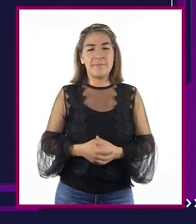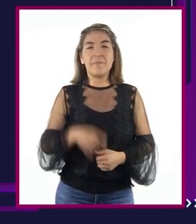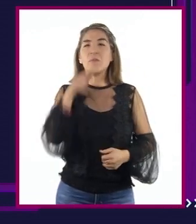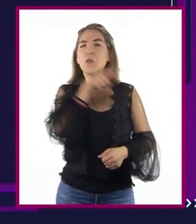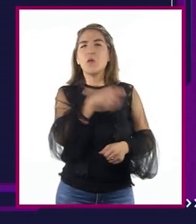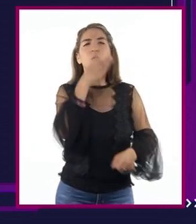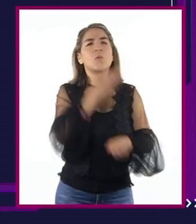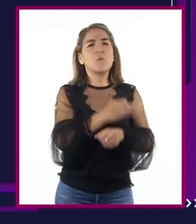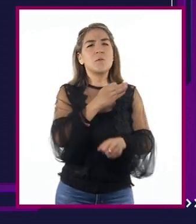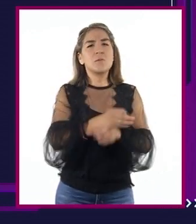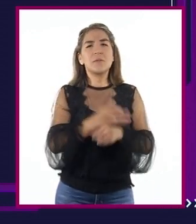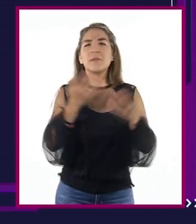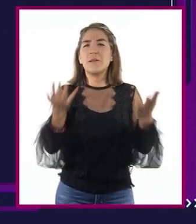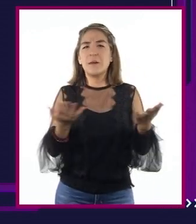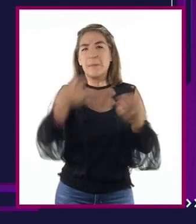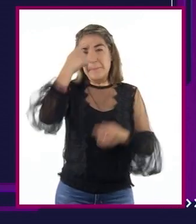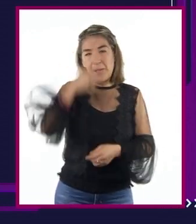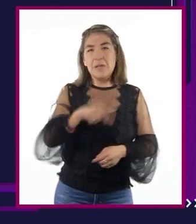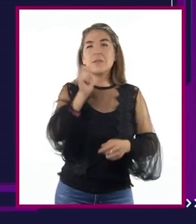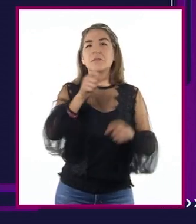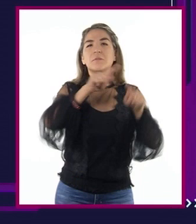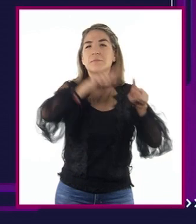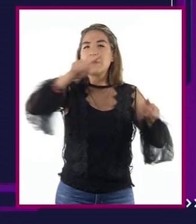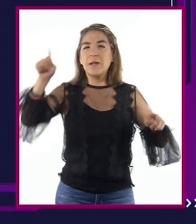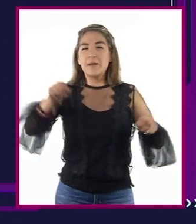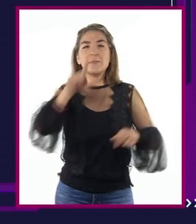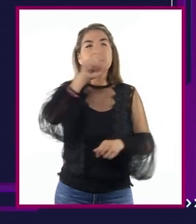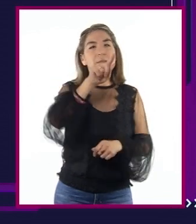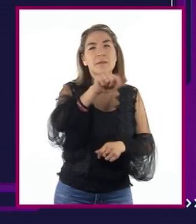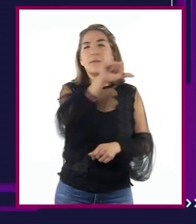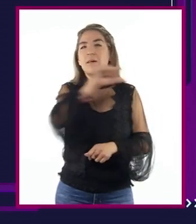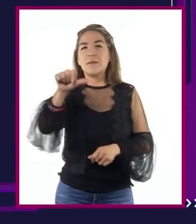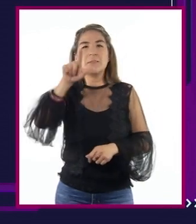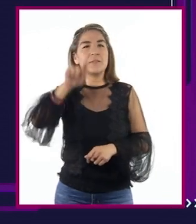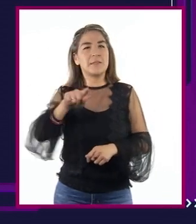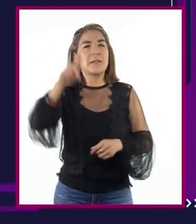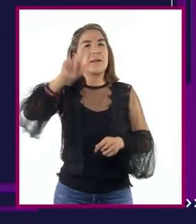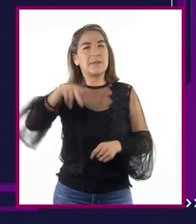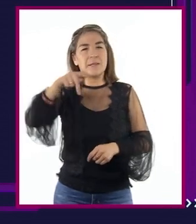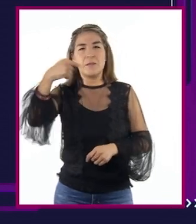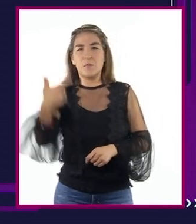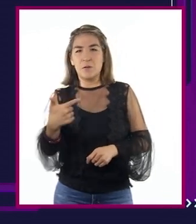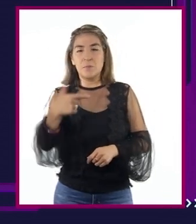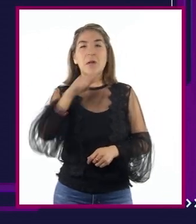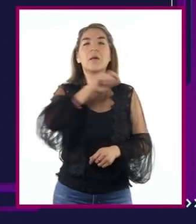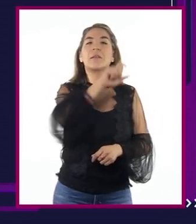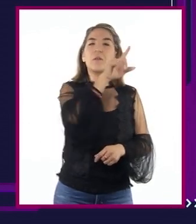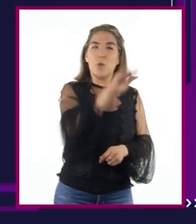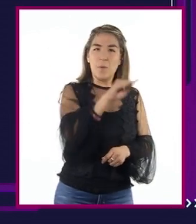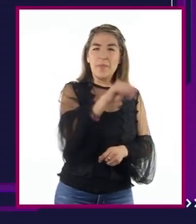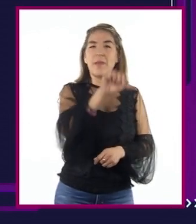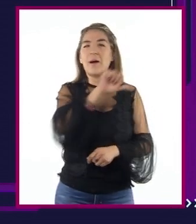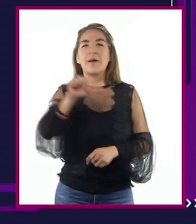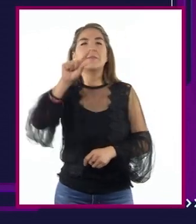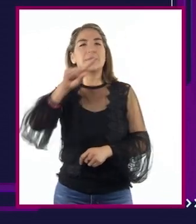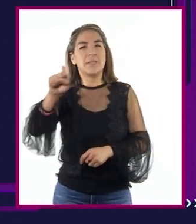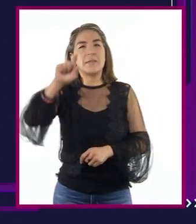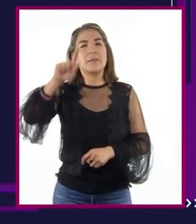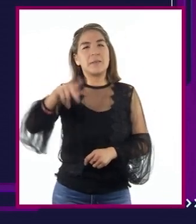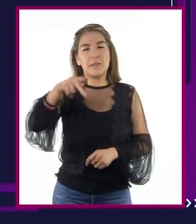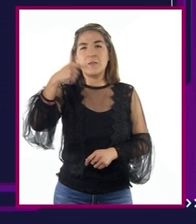Esto ocurre para los intervalos de 60 a 70 kilogramos y de 90 a 100